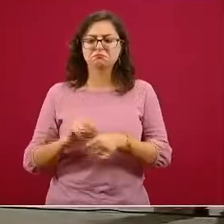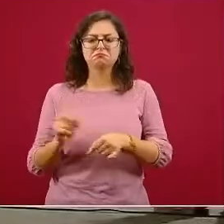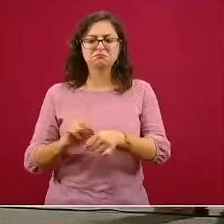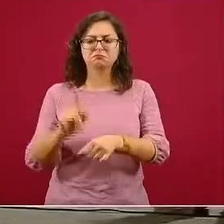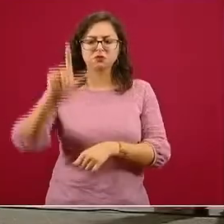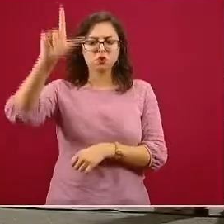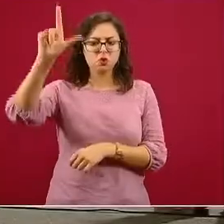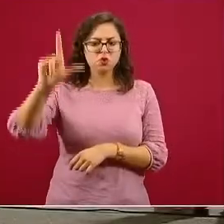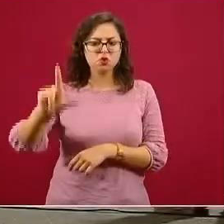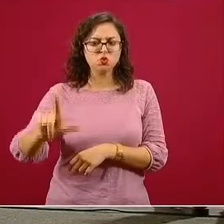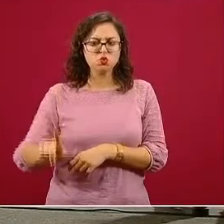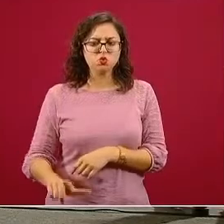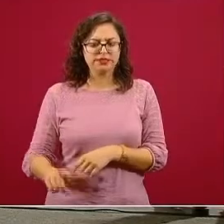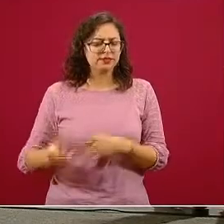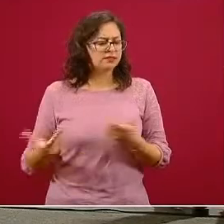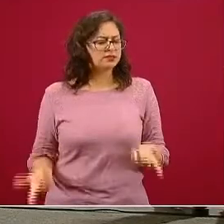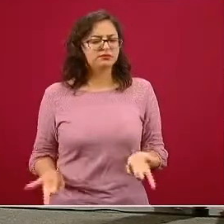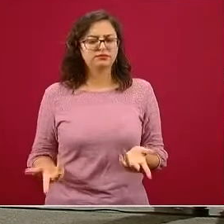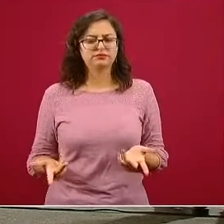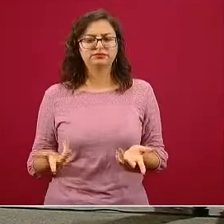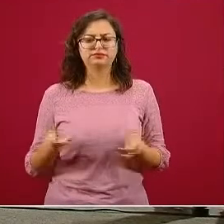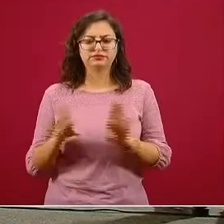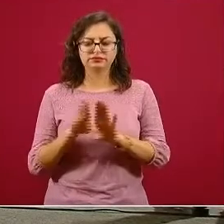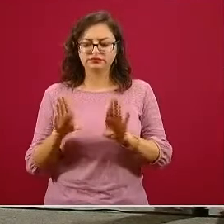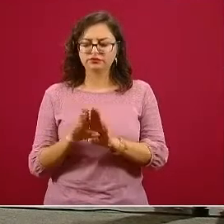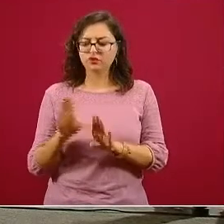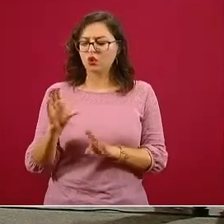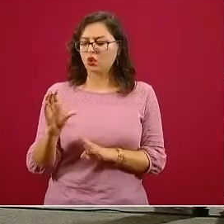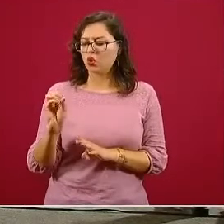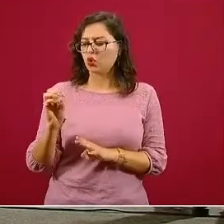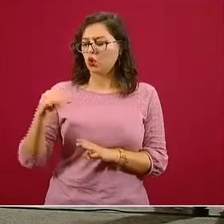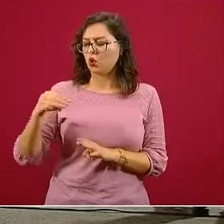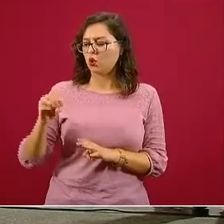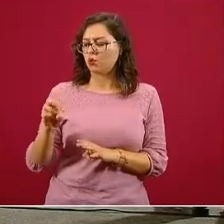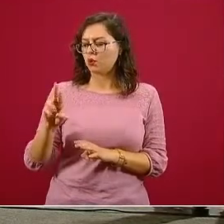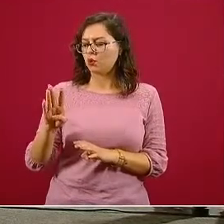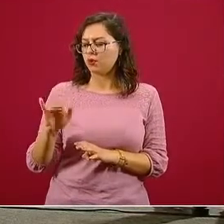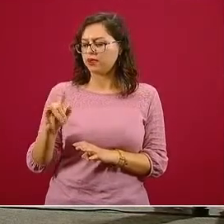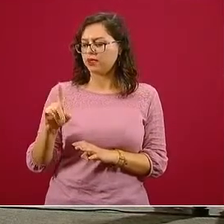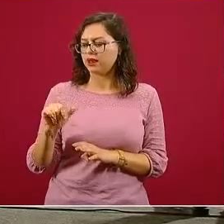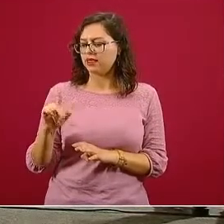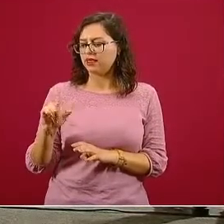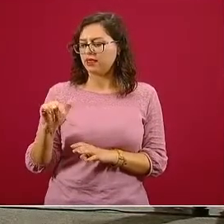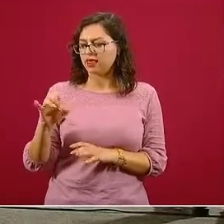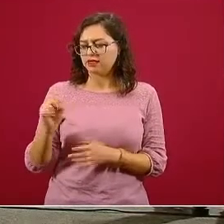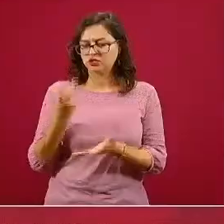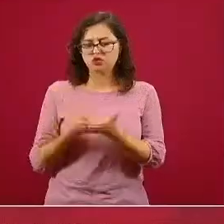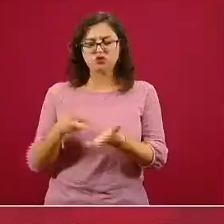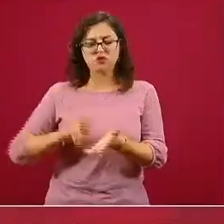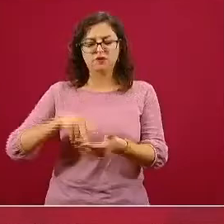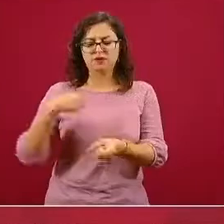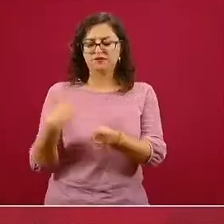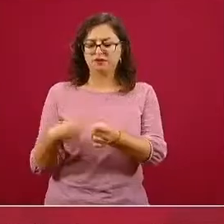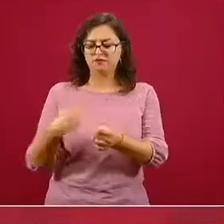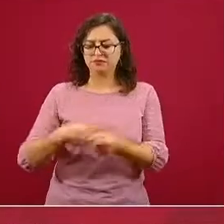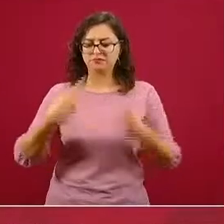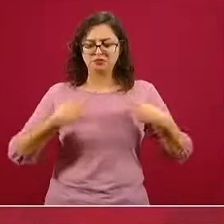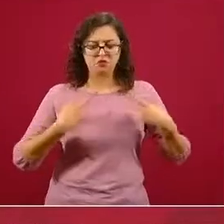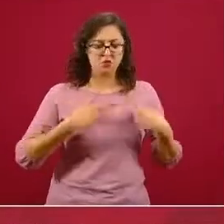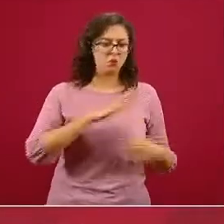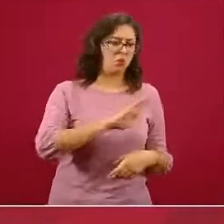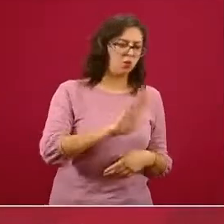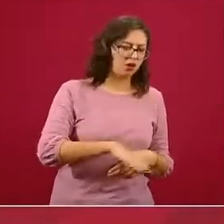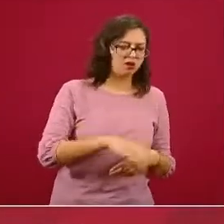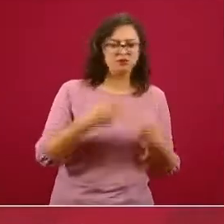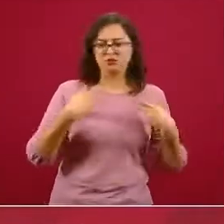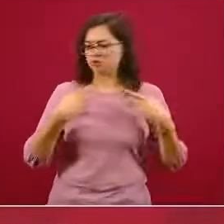lunes. Cuando hablamos de los detalles de las comorbilidades en personas fallecidas, en personas no fallecidas, esa información